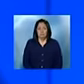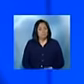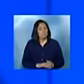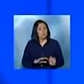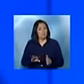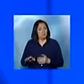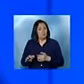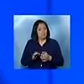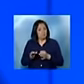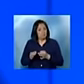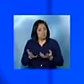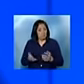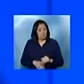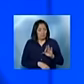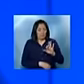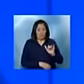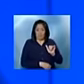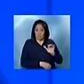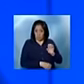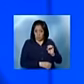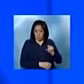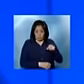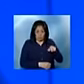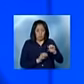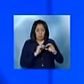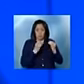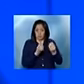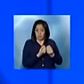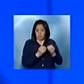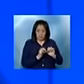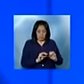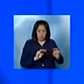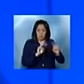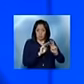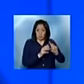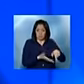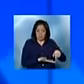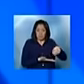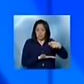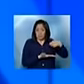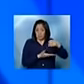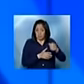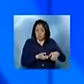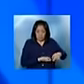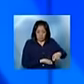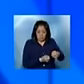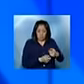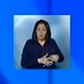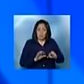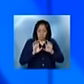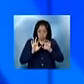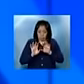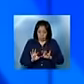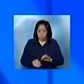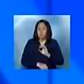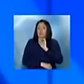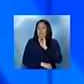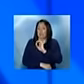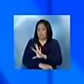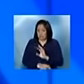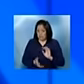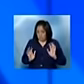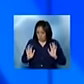Y cabe resaltar que la FAO, esta Organización de las Naciones Unidas para la Alimentación y la Agricultura, ha sacado un comunicado. Y lo que ha dicho